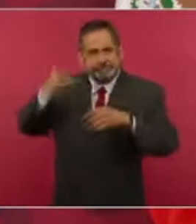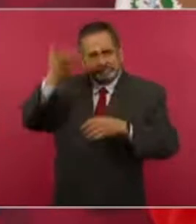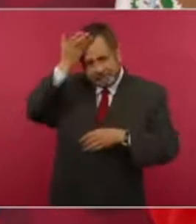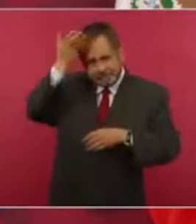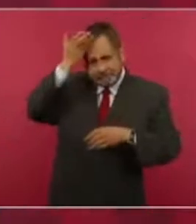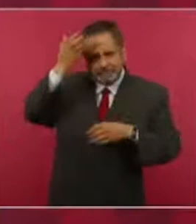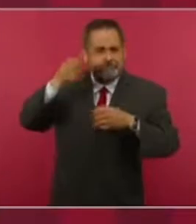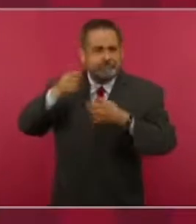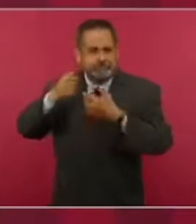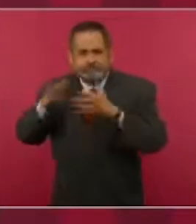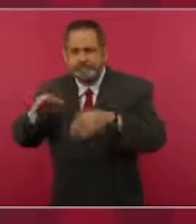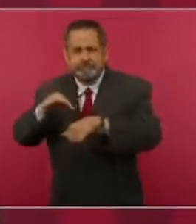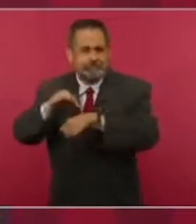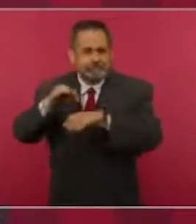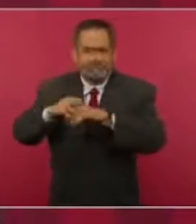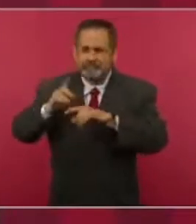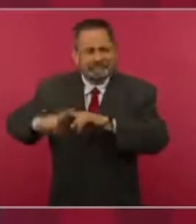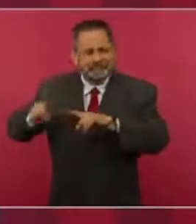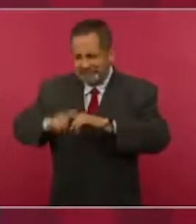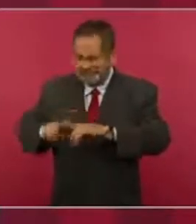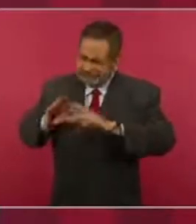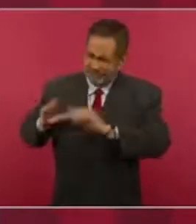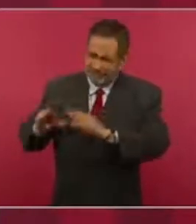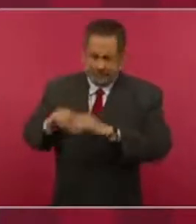mandando a